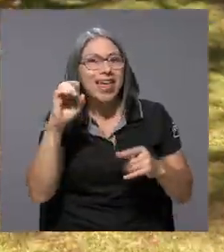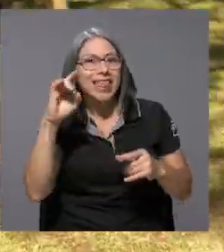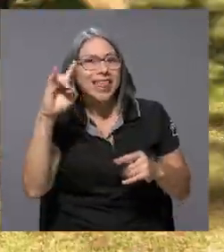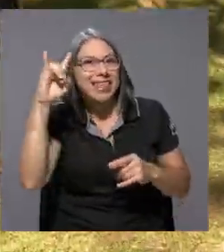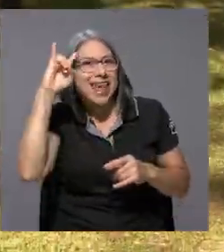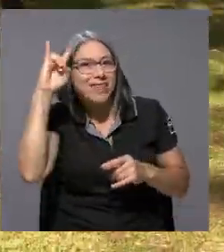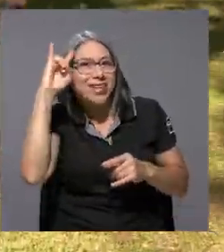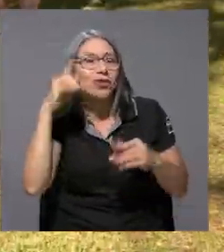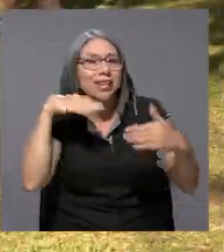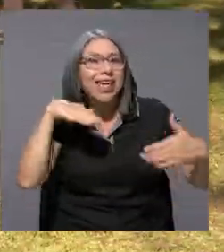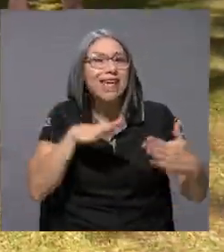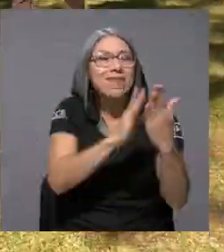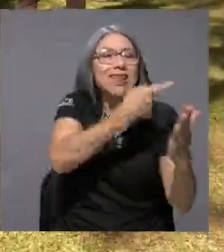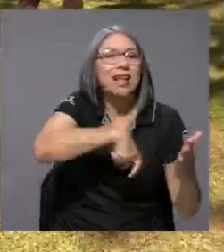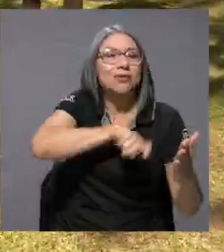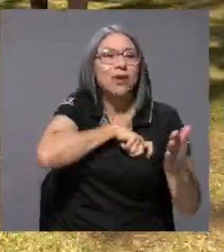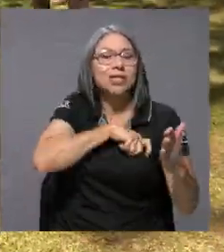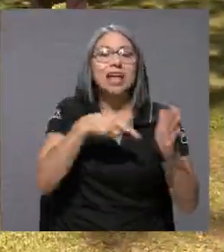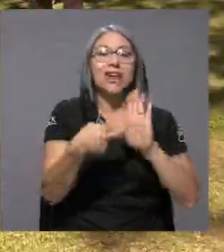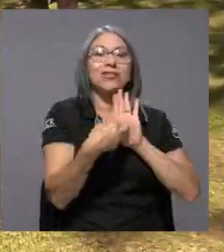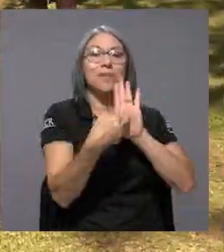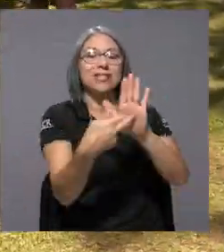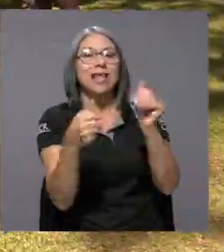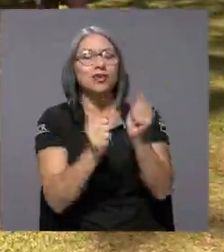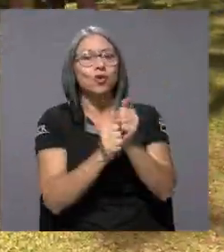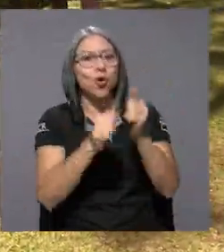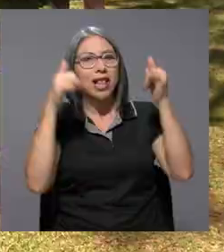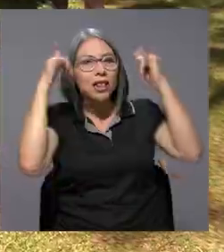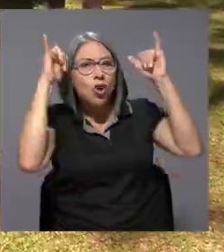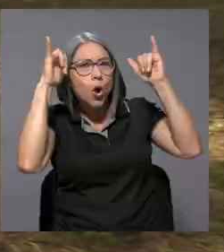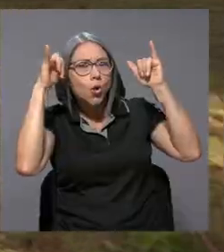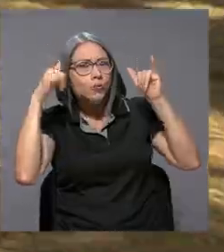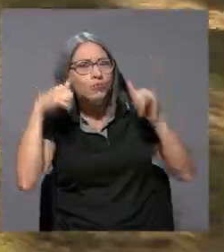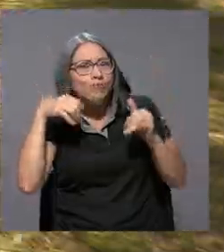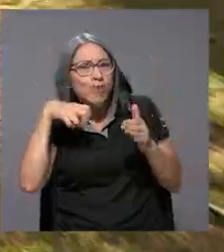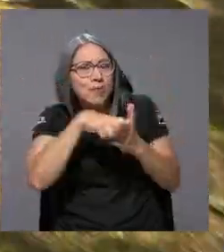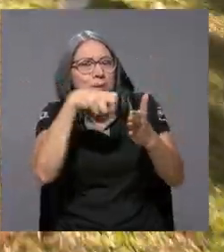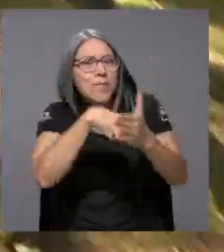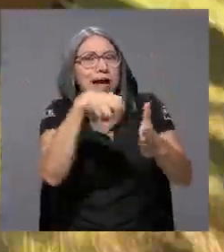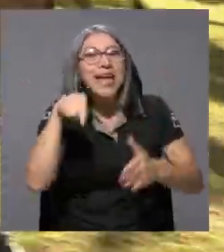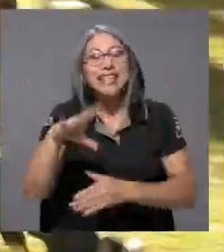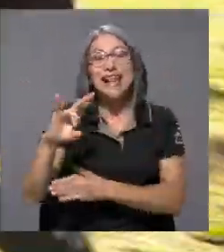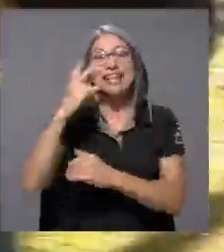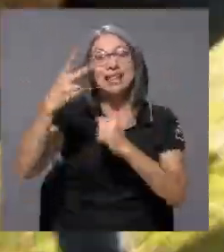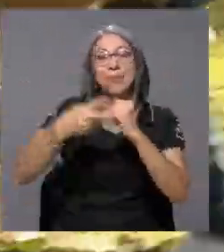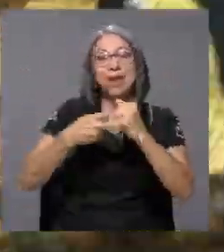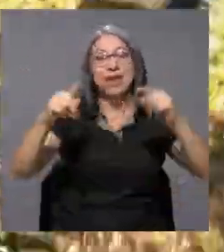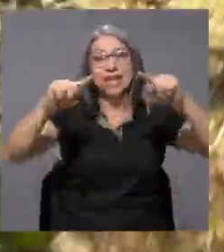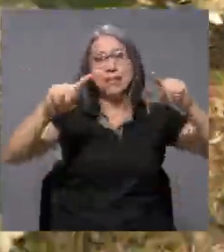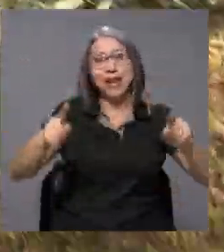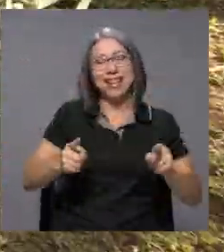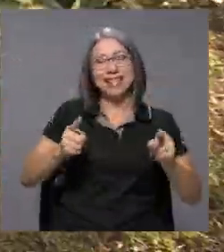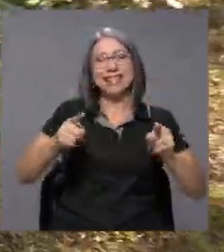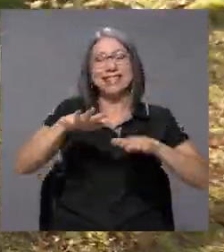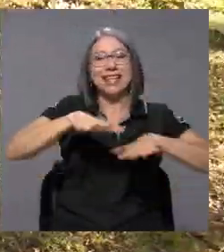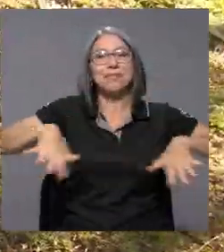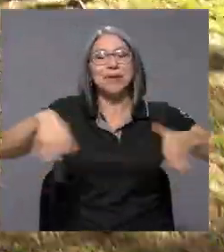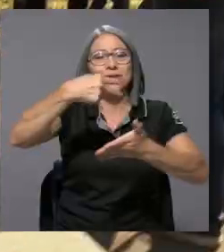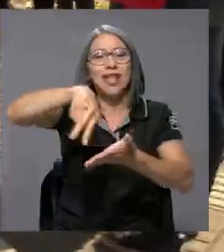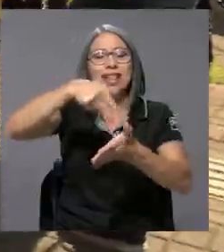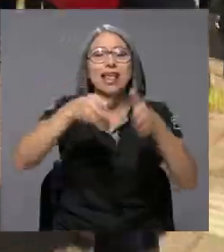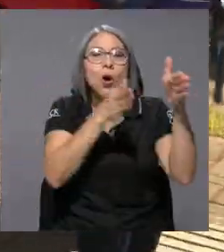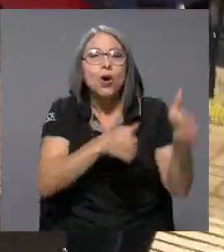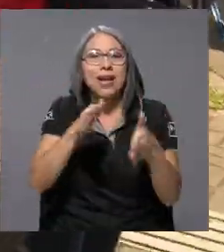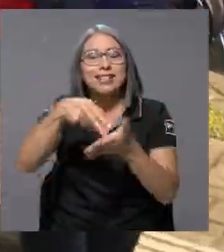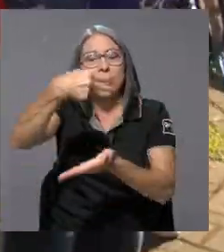españoles, representados por el toro que los ataca. Esta es la séptima edición de Paréntesis, espacio de danza,